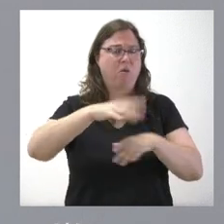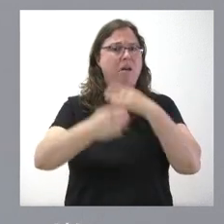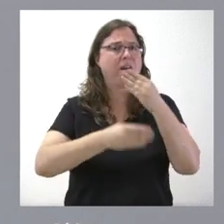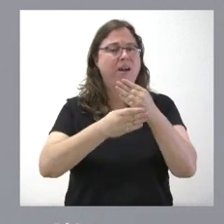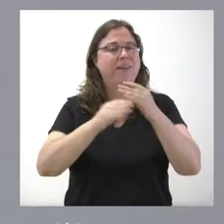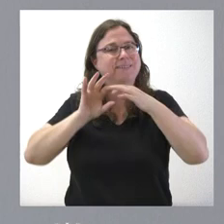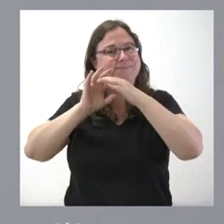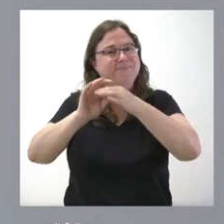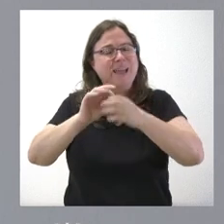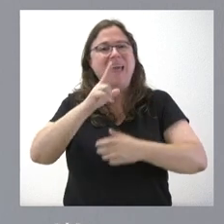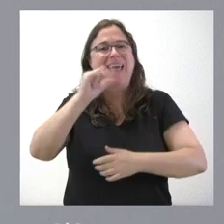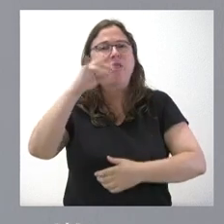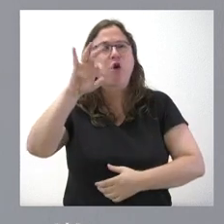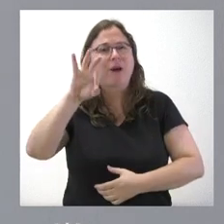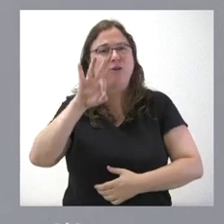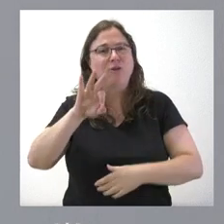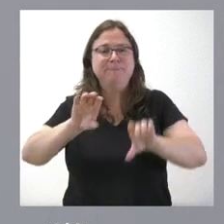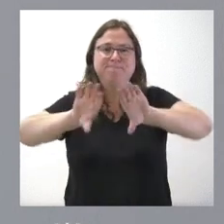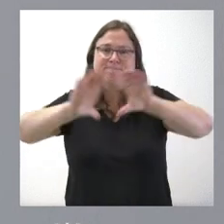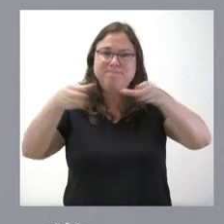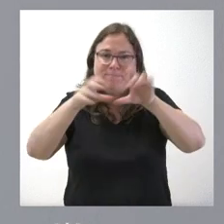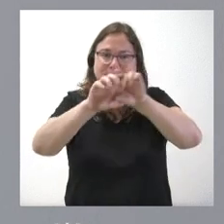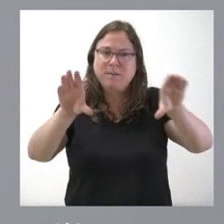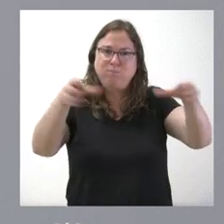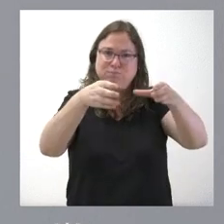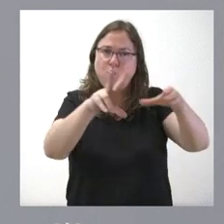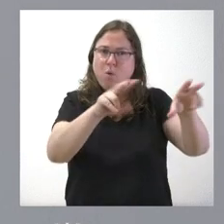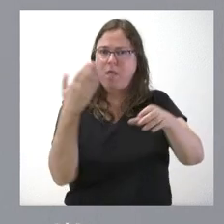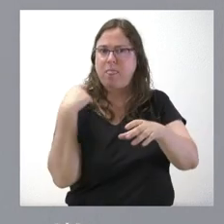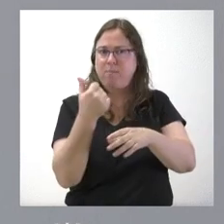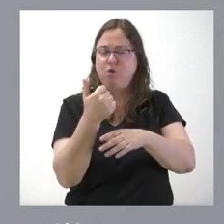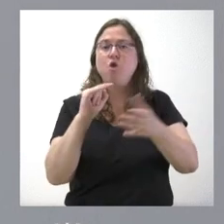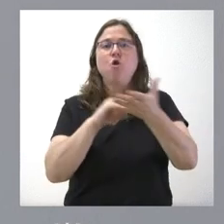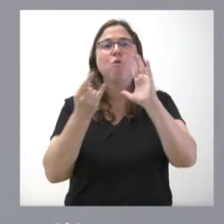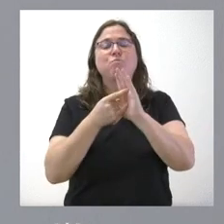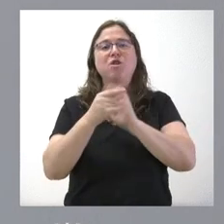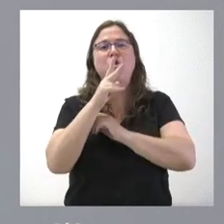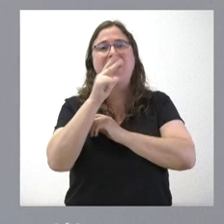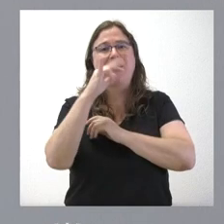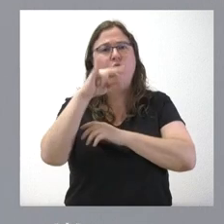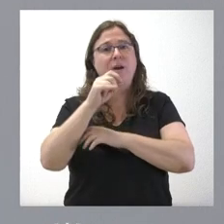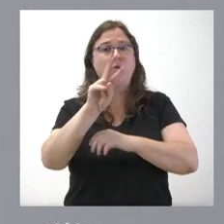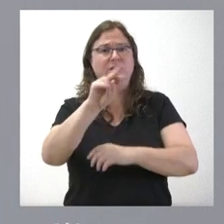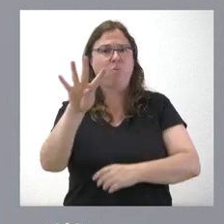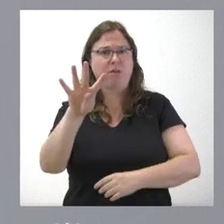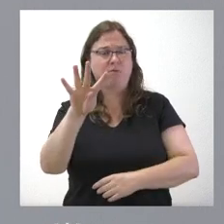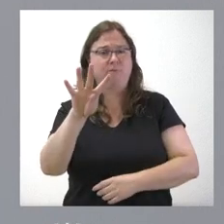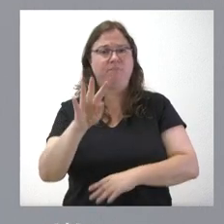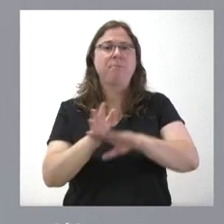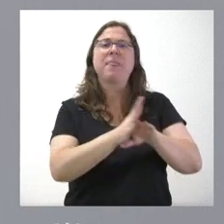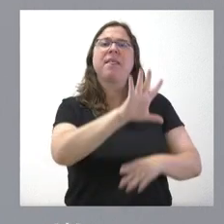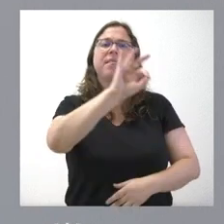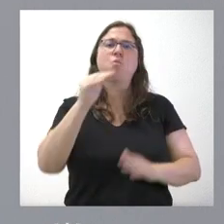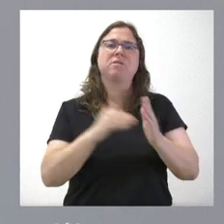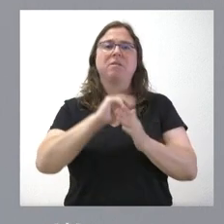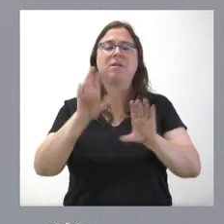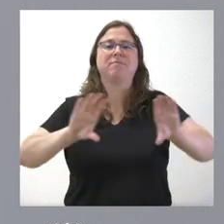hidrógeno es un nuevo clúster recién constituido para el proyecto hidrógeno 24 50,000